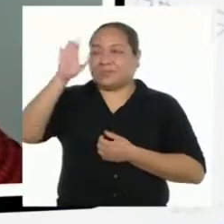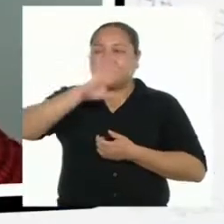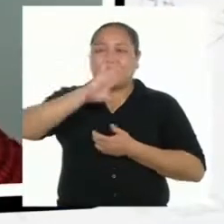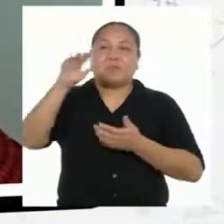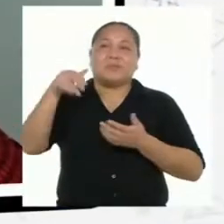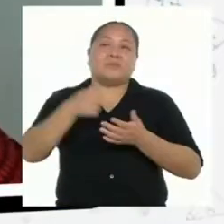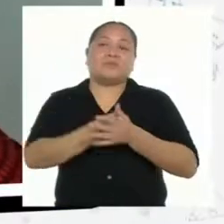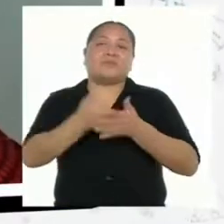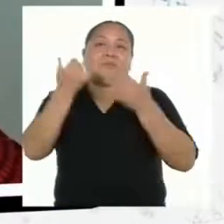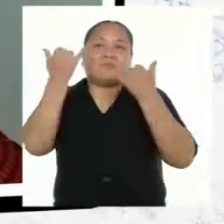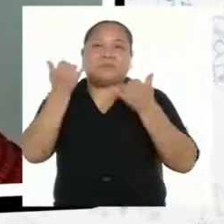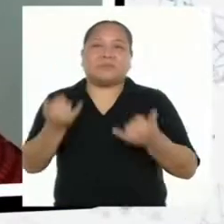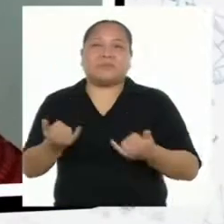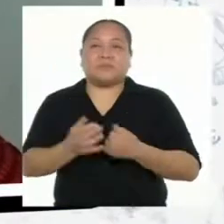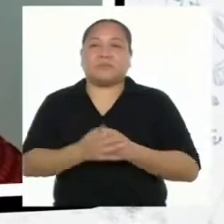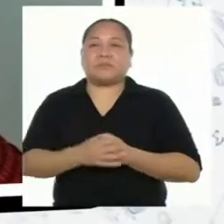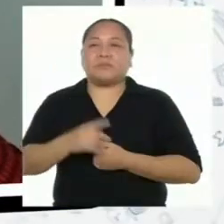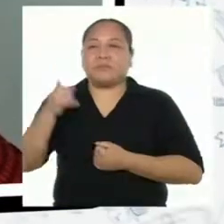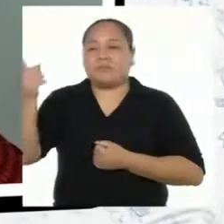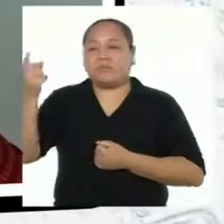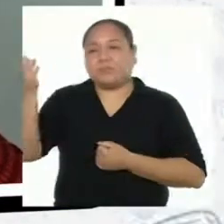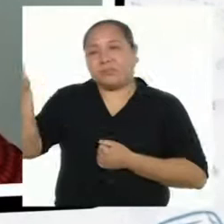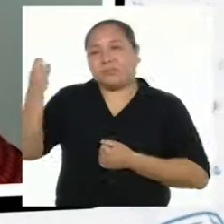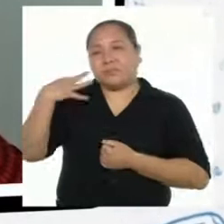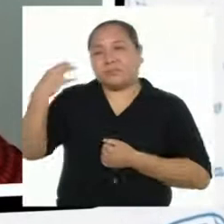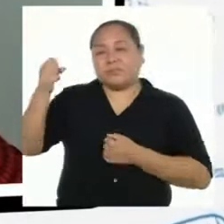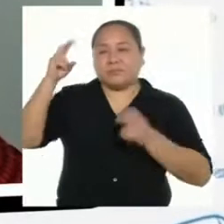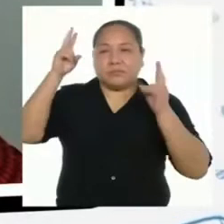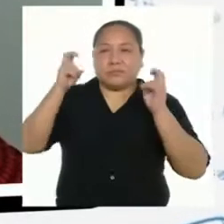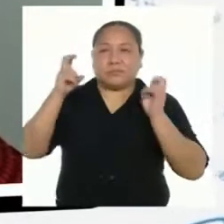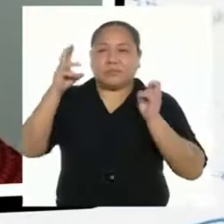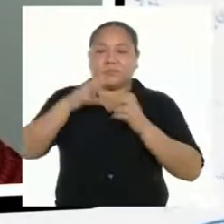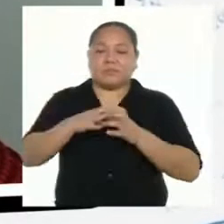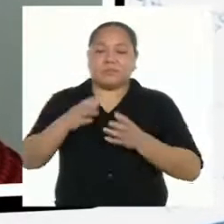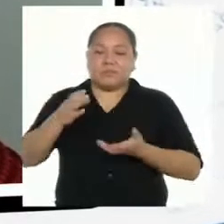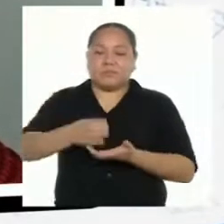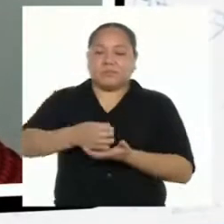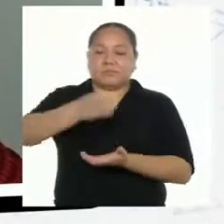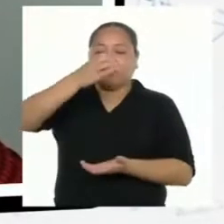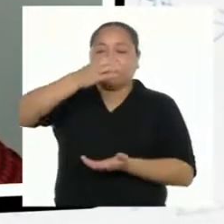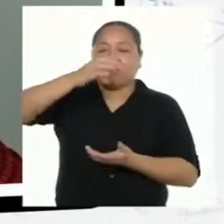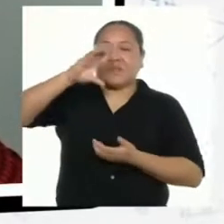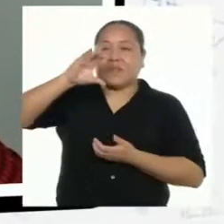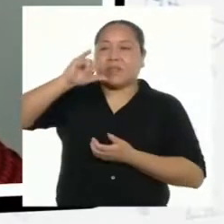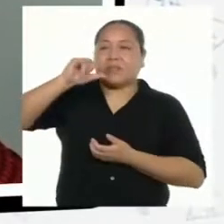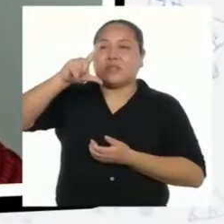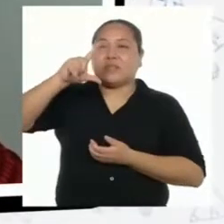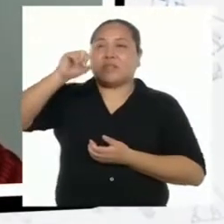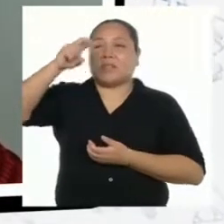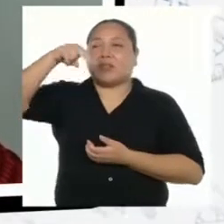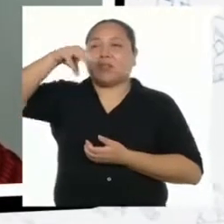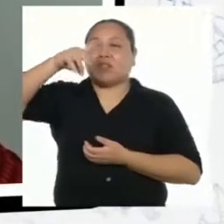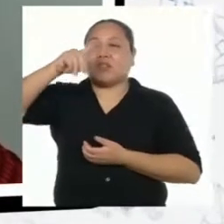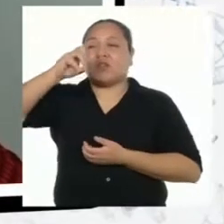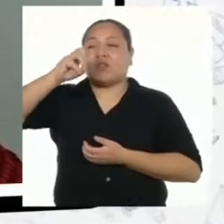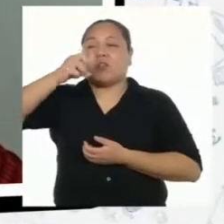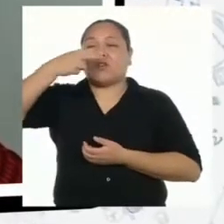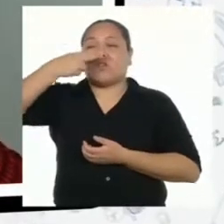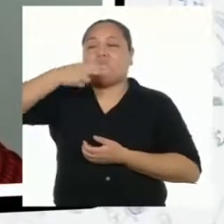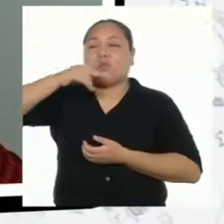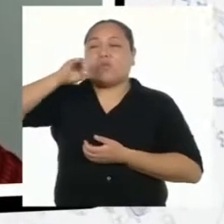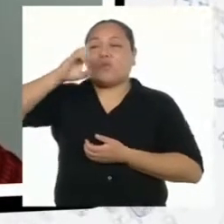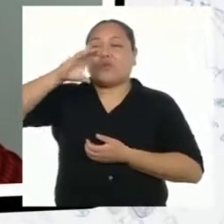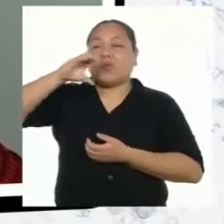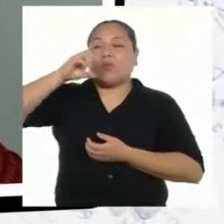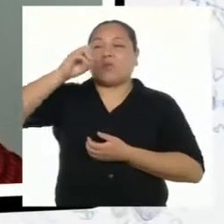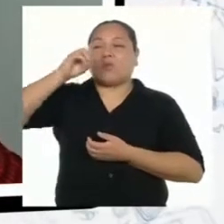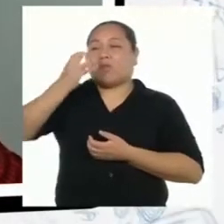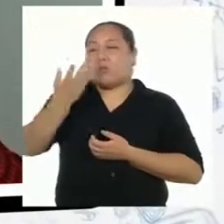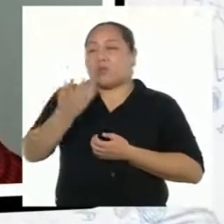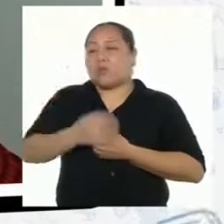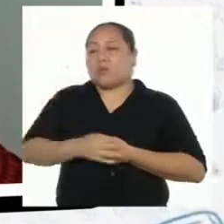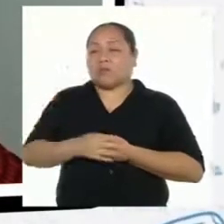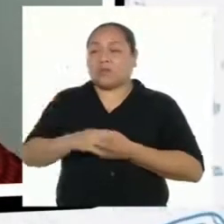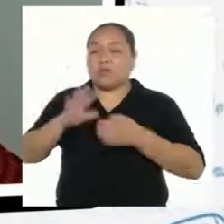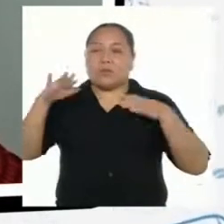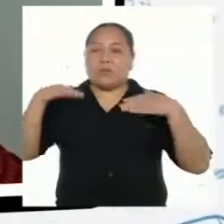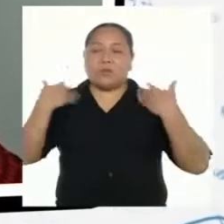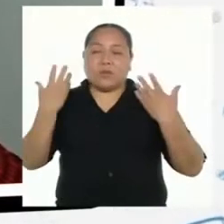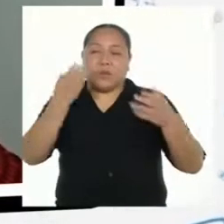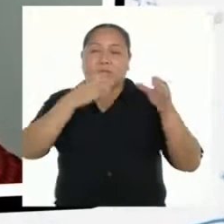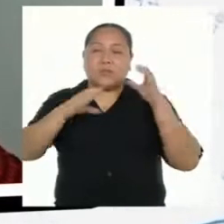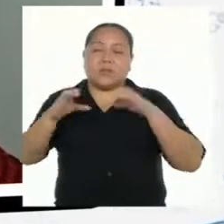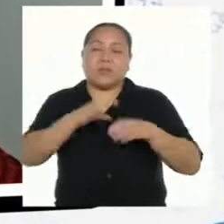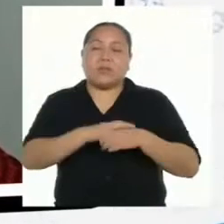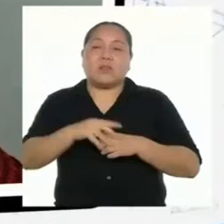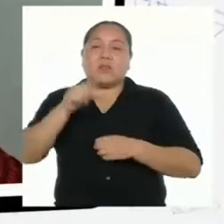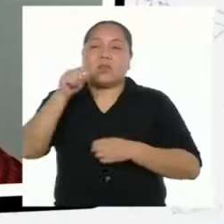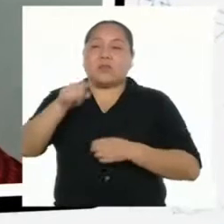Hola a todos. Ahora que mencionaron el tema de un cilindro hueco, se me ocurrió algo. ¿Es posible hacer